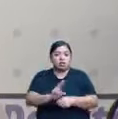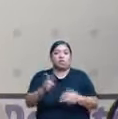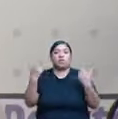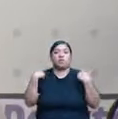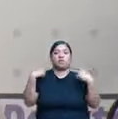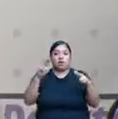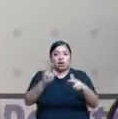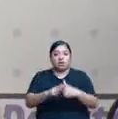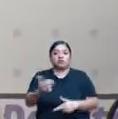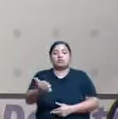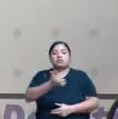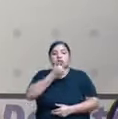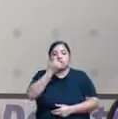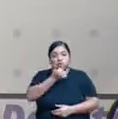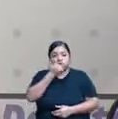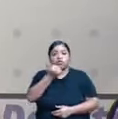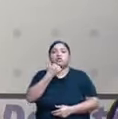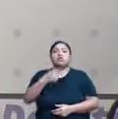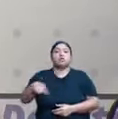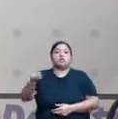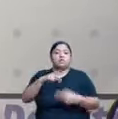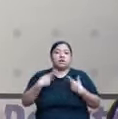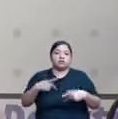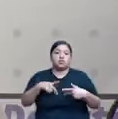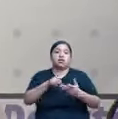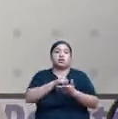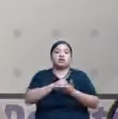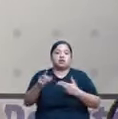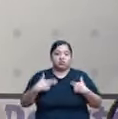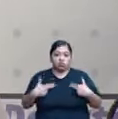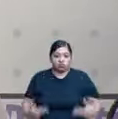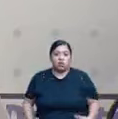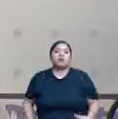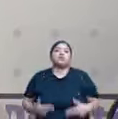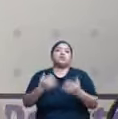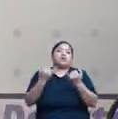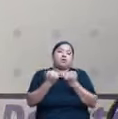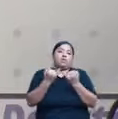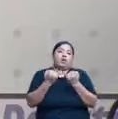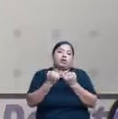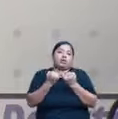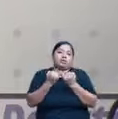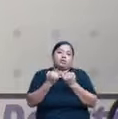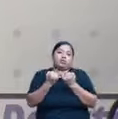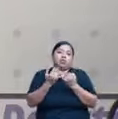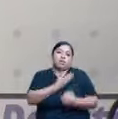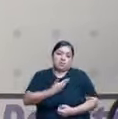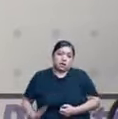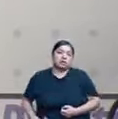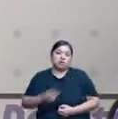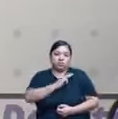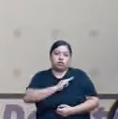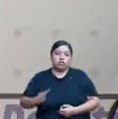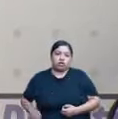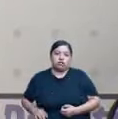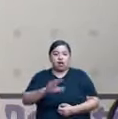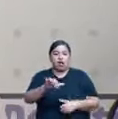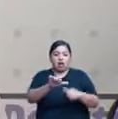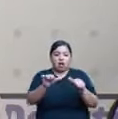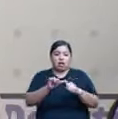maestros, los alumnos, la sociedad civil, derechos humanos y por supuesto la presidencia municipal con sus diferentes